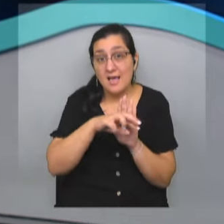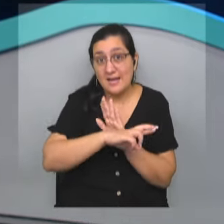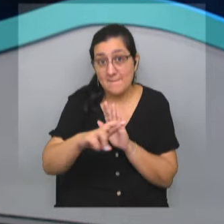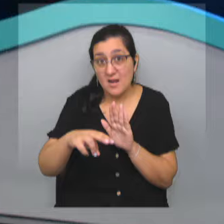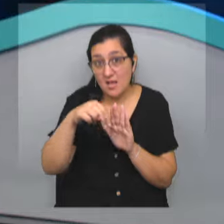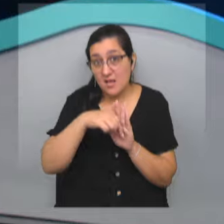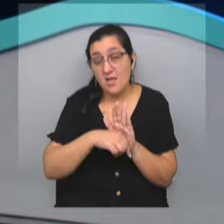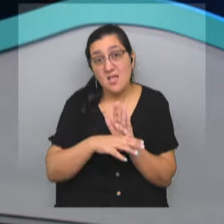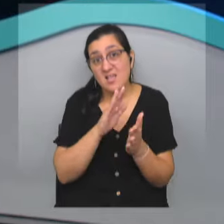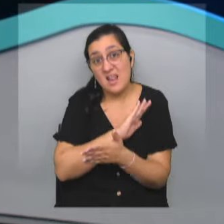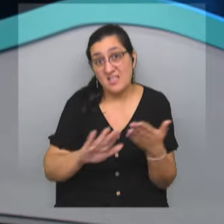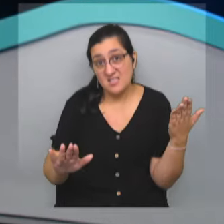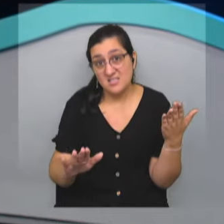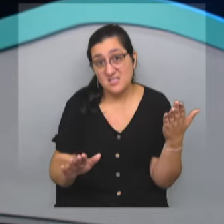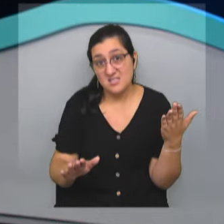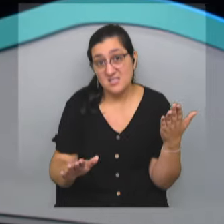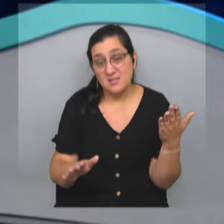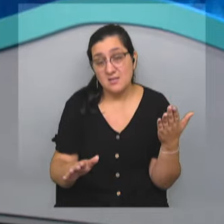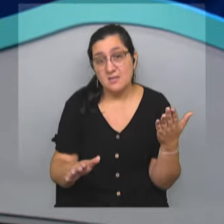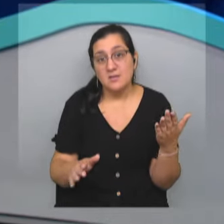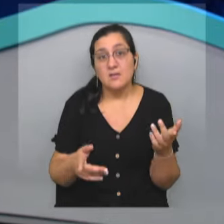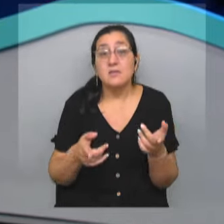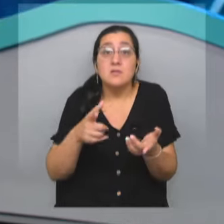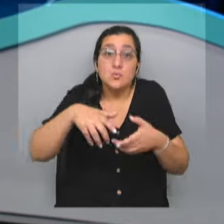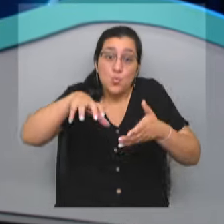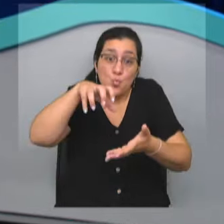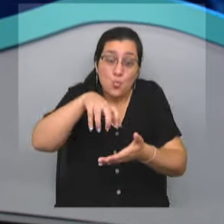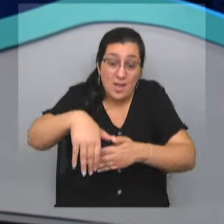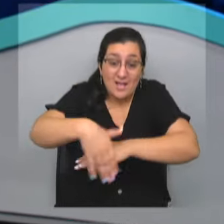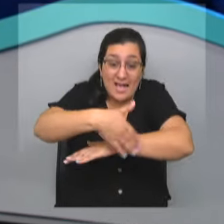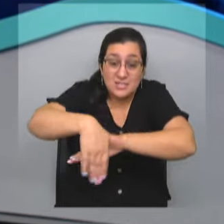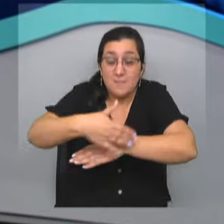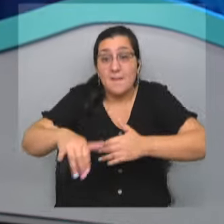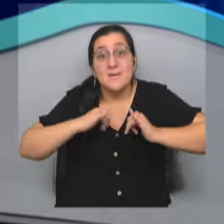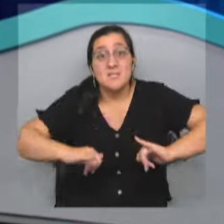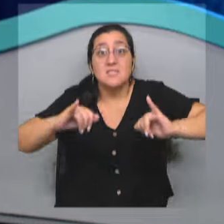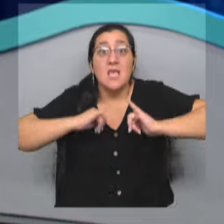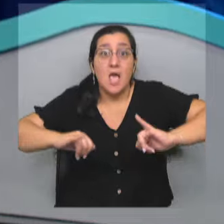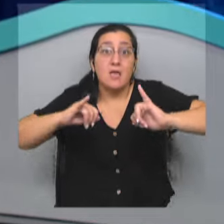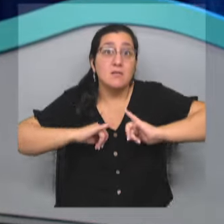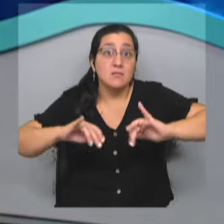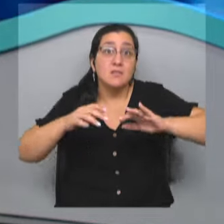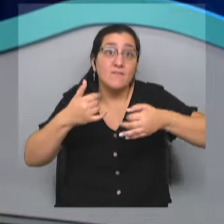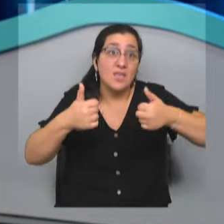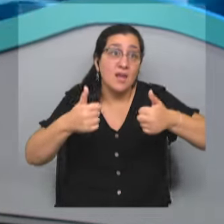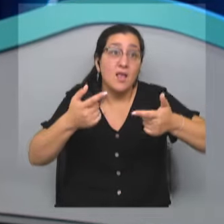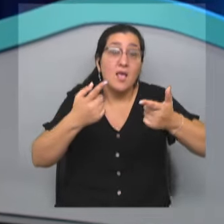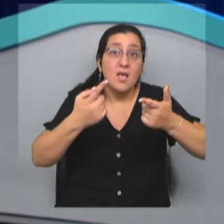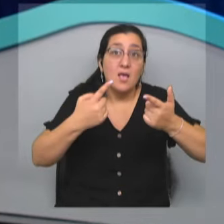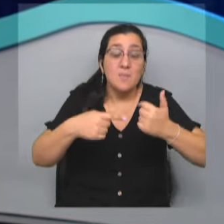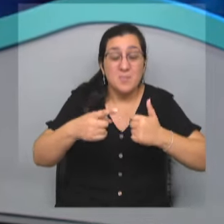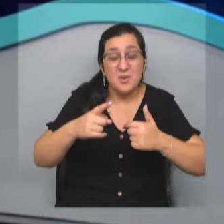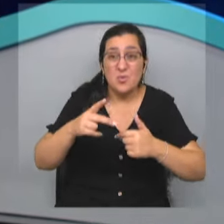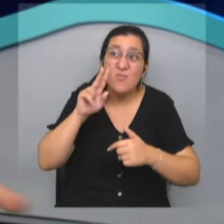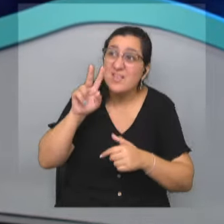Pero no es una vía de paseo, no sé que sea una vía de paseo para apreciar los vehículos, el parque automotor que hay en la